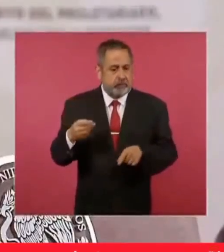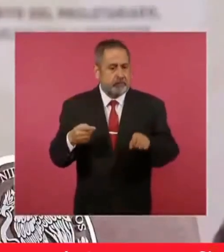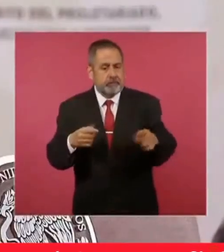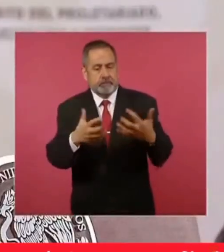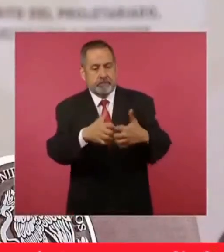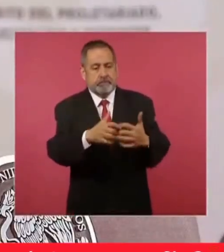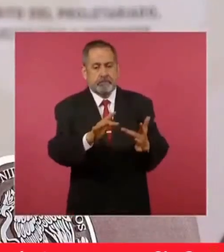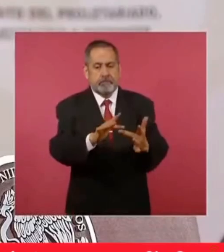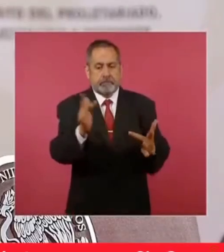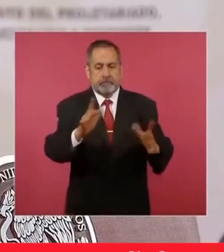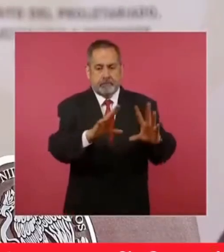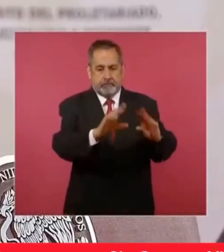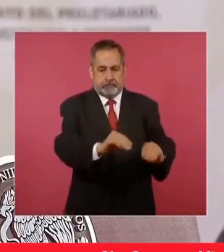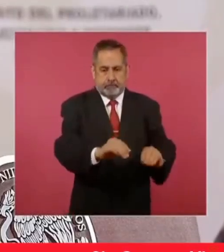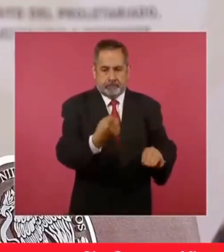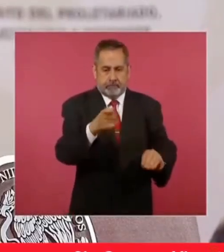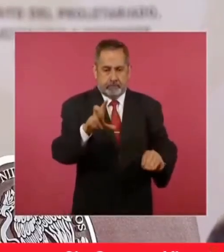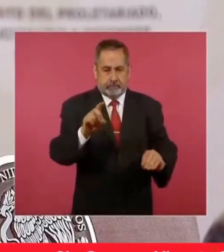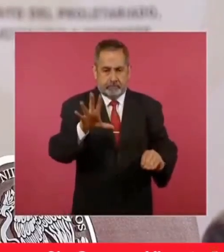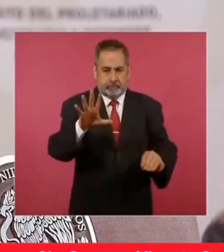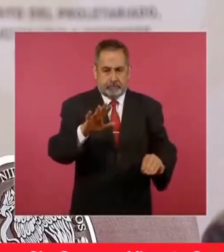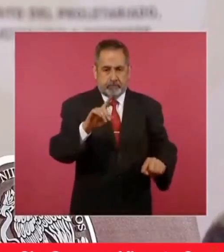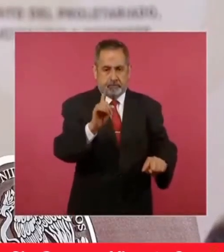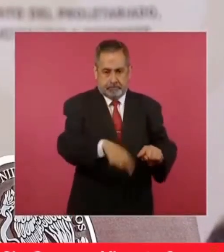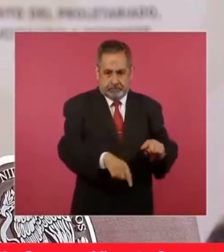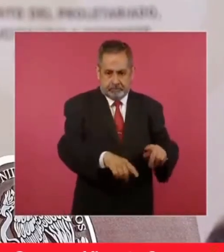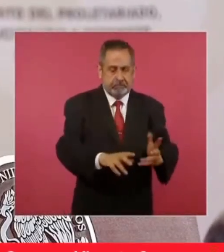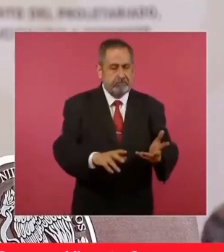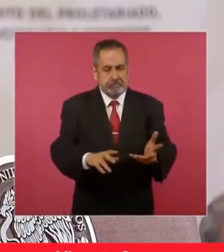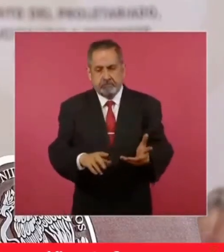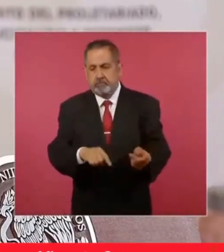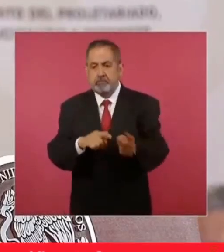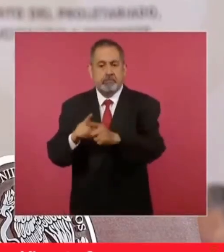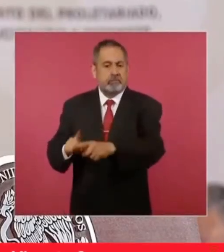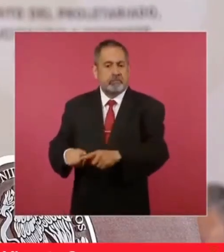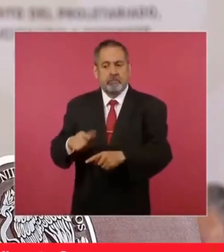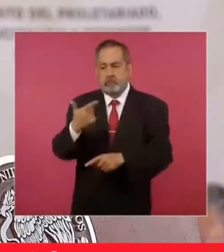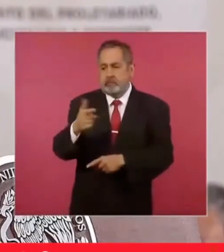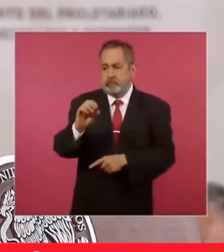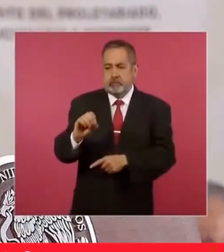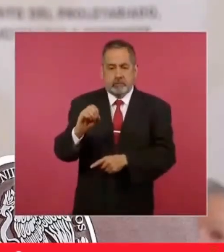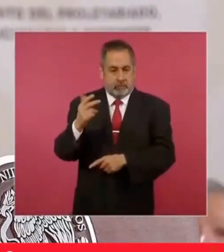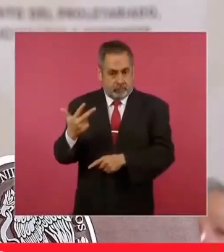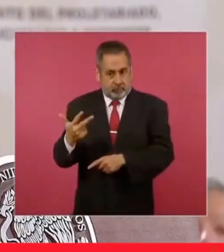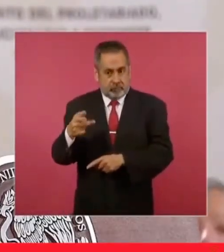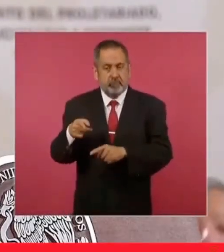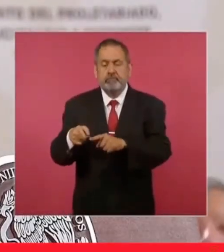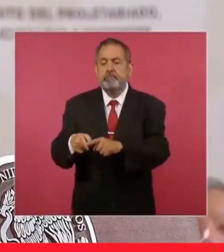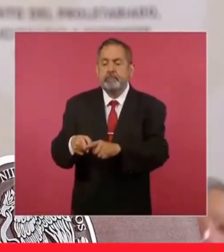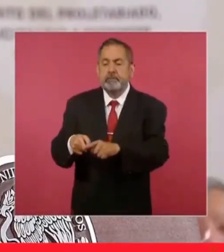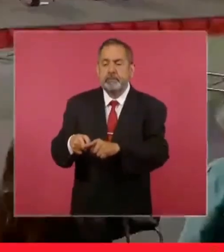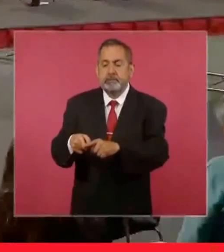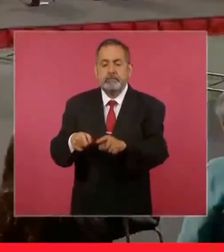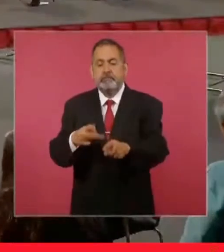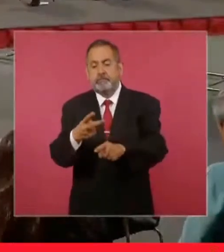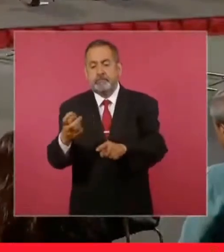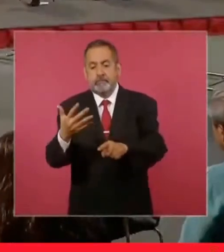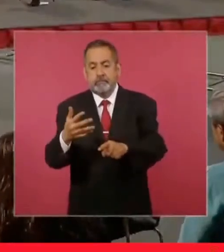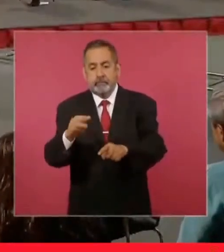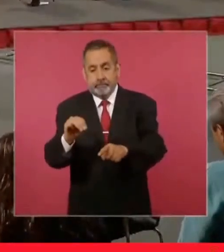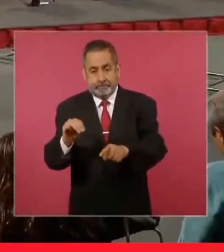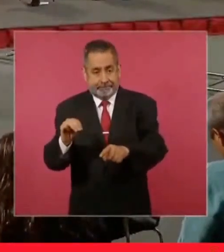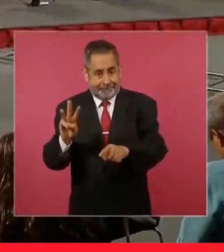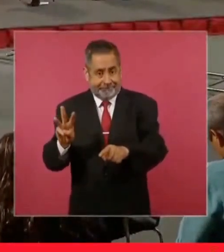con 135 megawatts. A las 19:08 se desconectó una central de 250